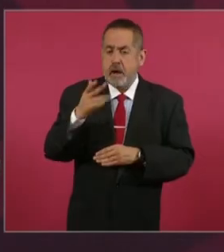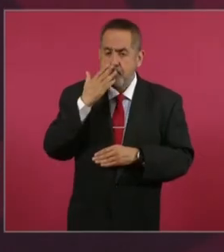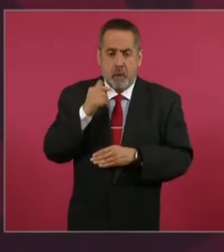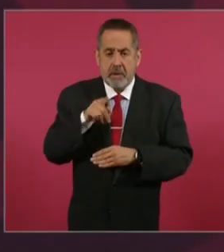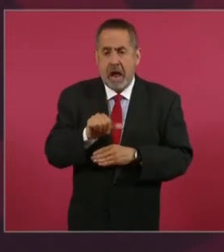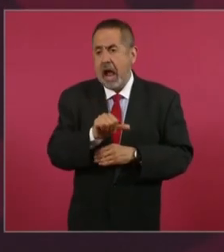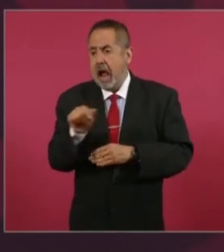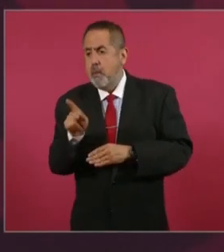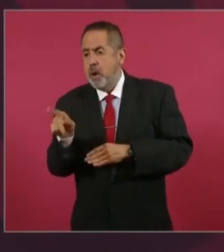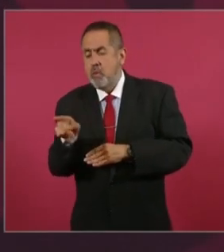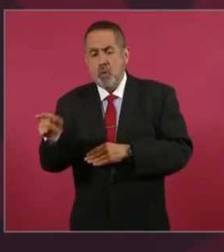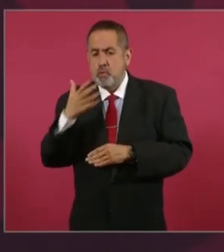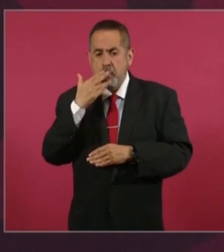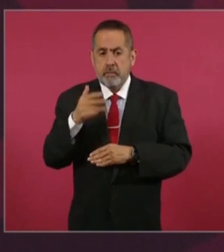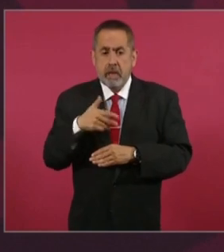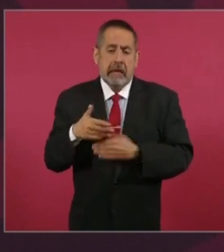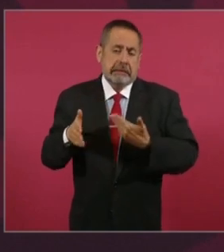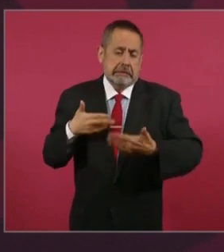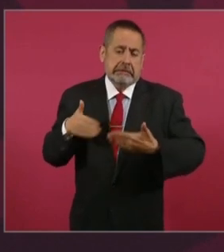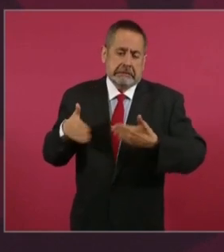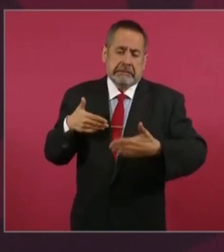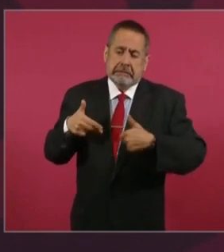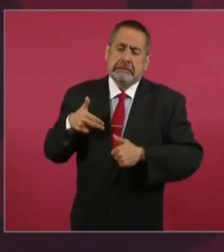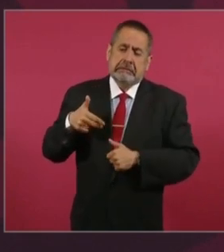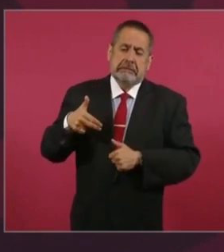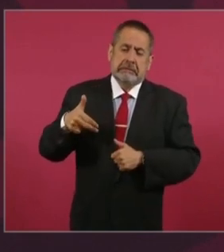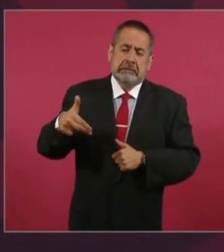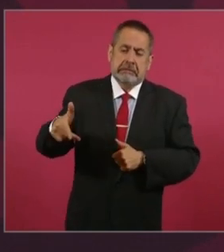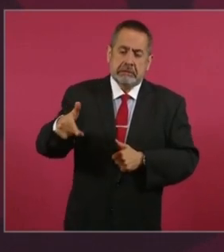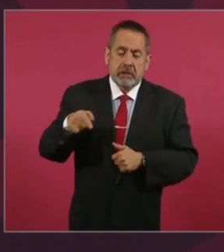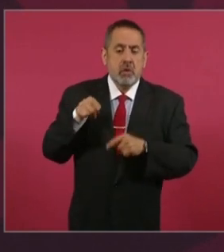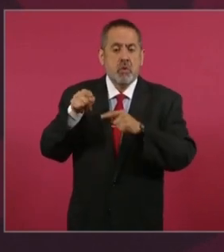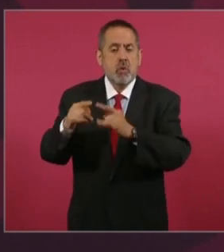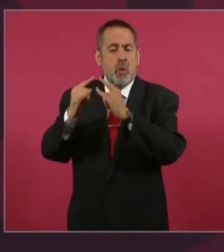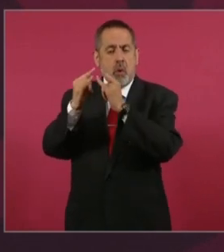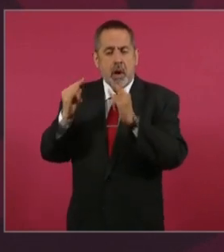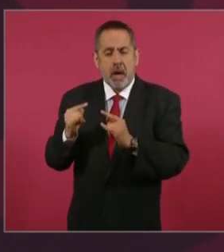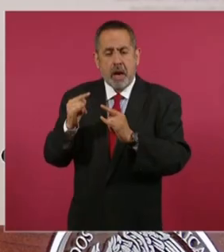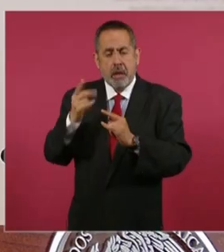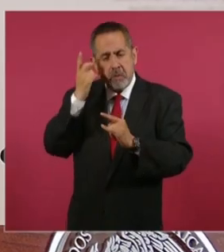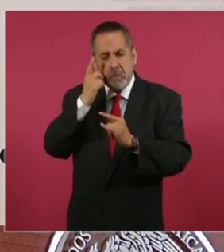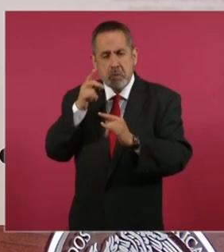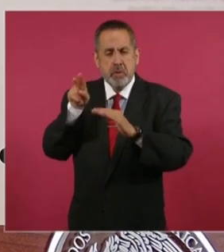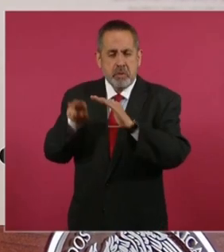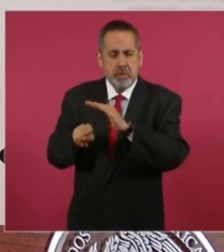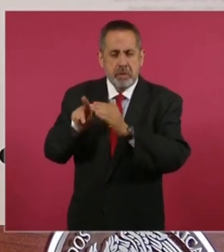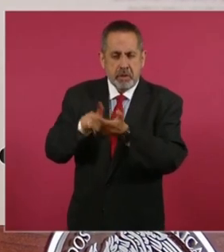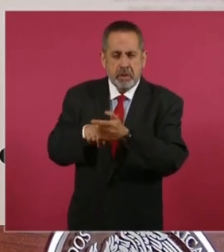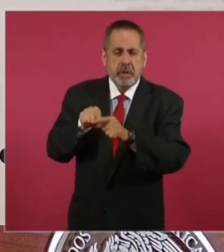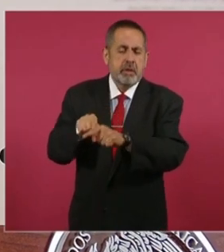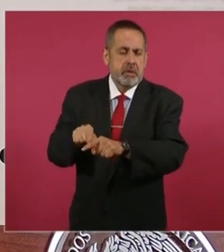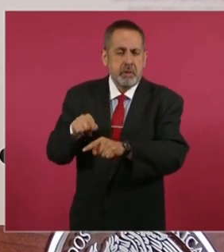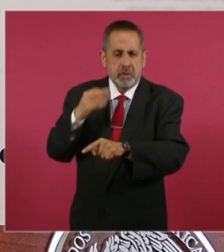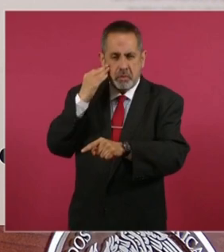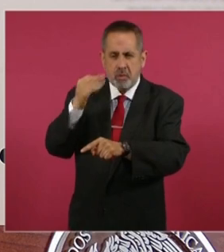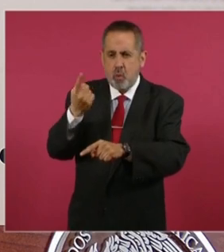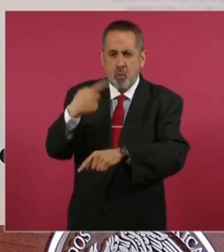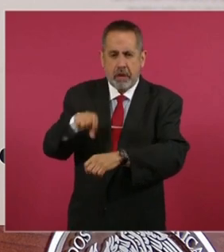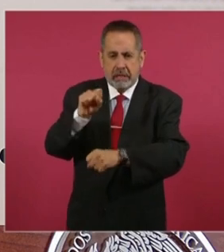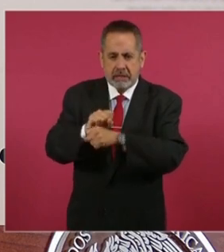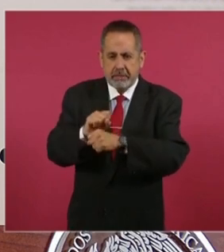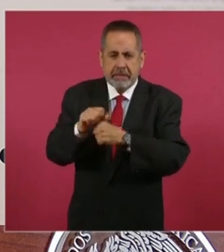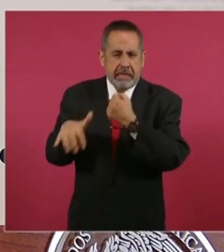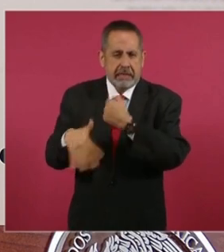entonces fui a pie y me fui a acampar allá como una